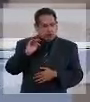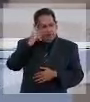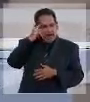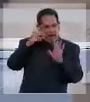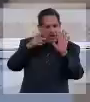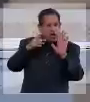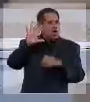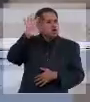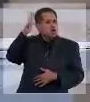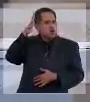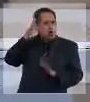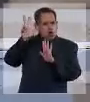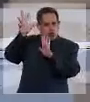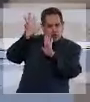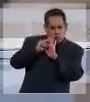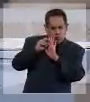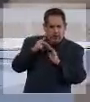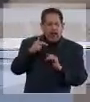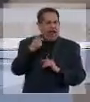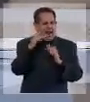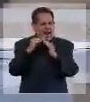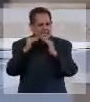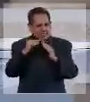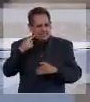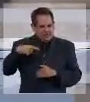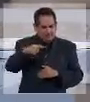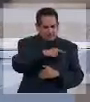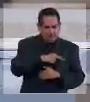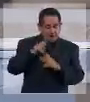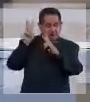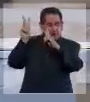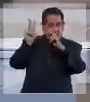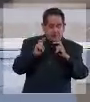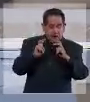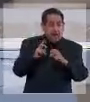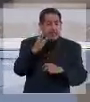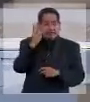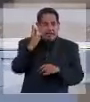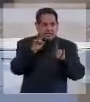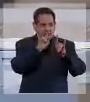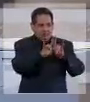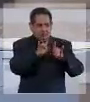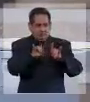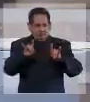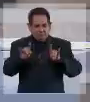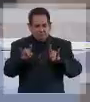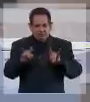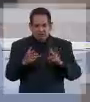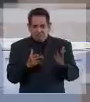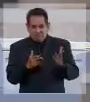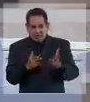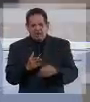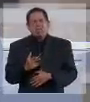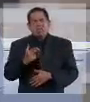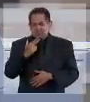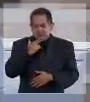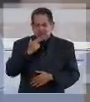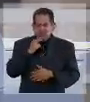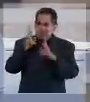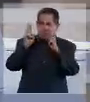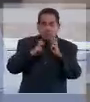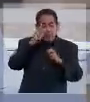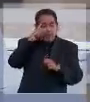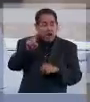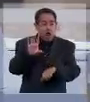como estos en el techo de las casas, con tres módulos es suficiente para que el recibo promedio en